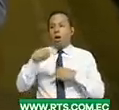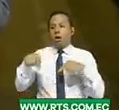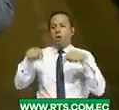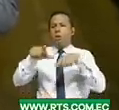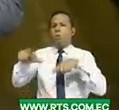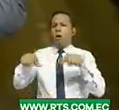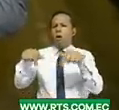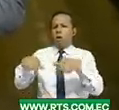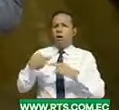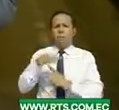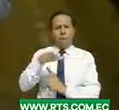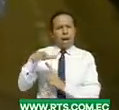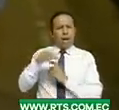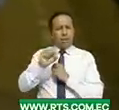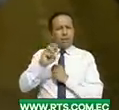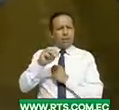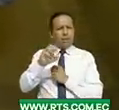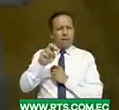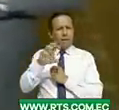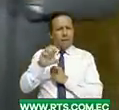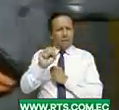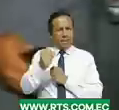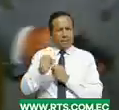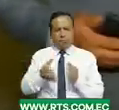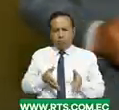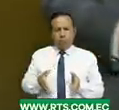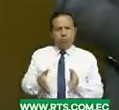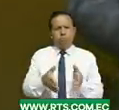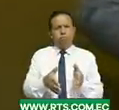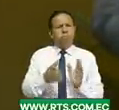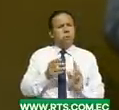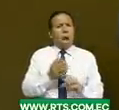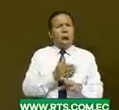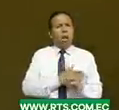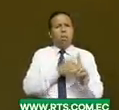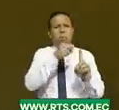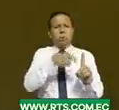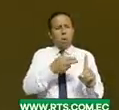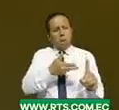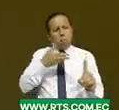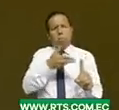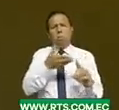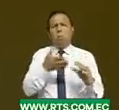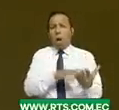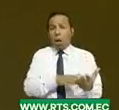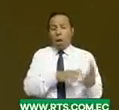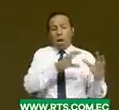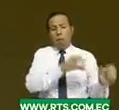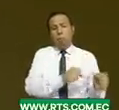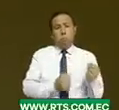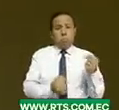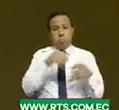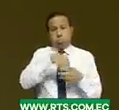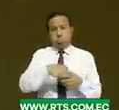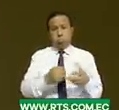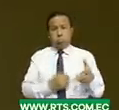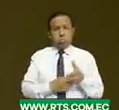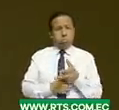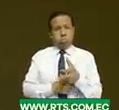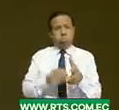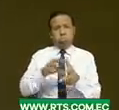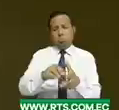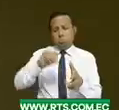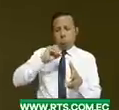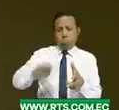por sujetos armados. Le quitaron la vida a aquella persona que aún no ha sido identificada y la arrojaron a un lado de esta vía muy transitada en horas